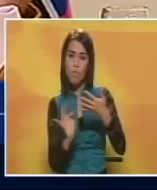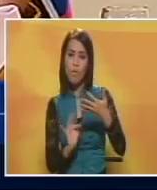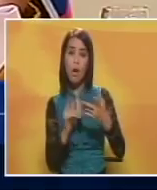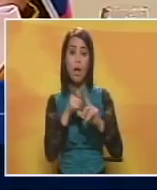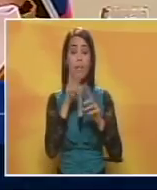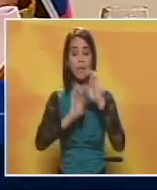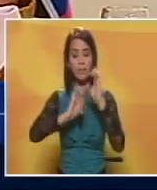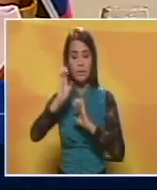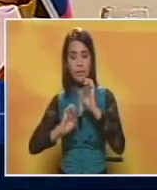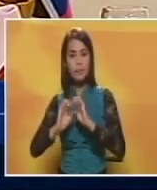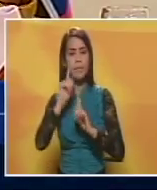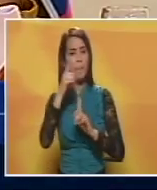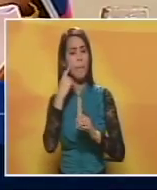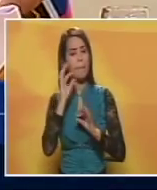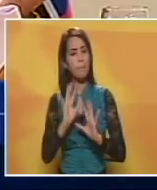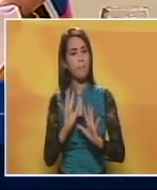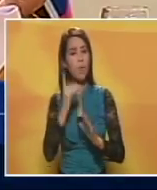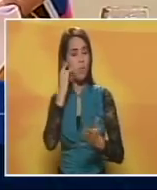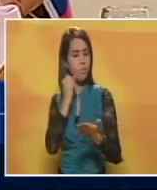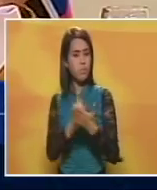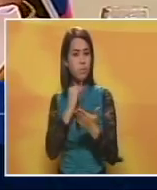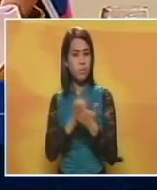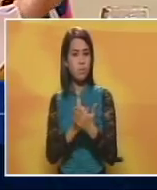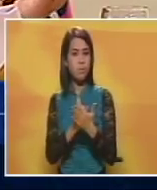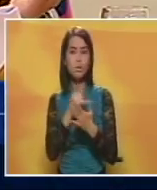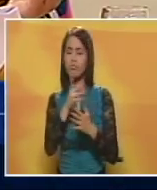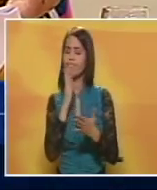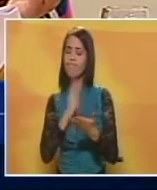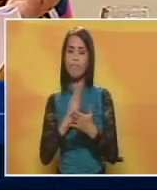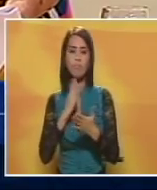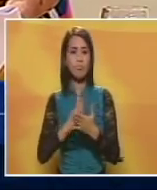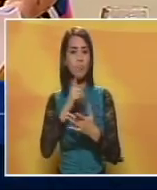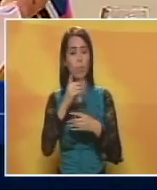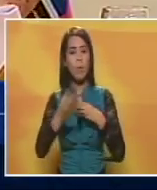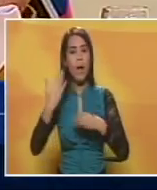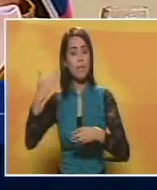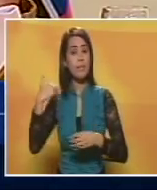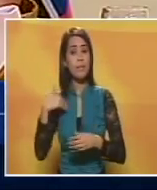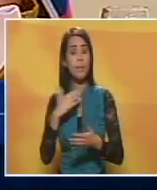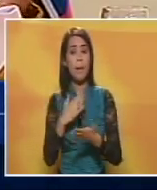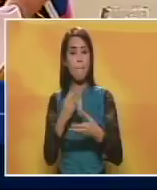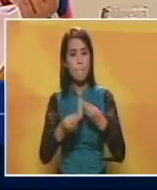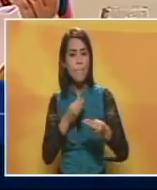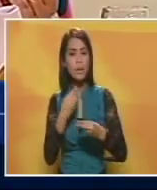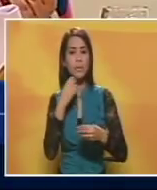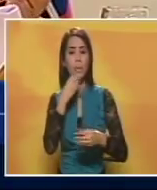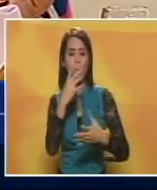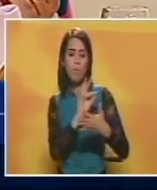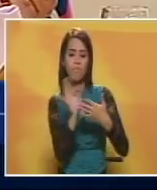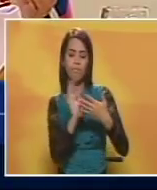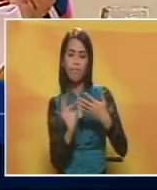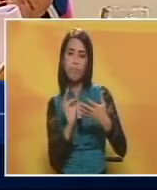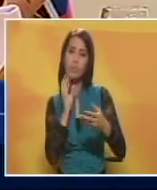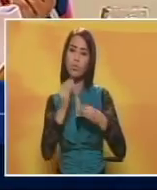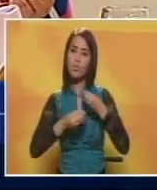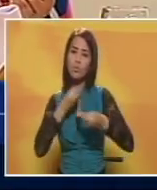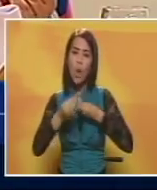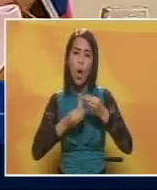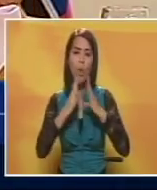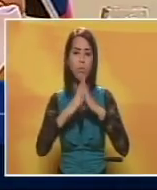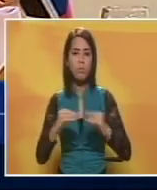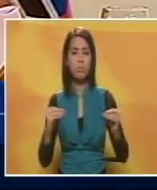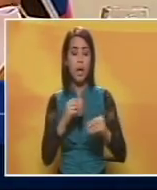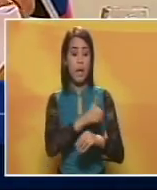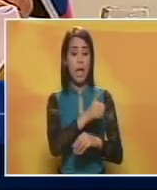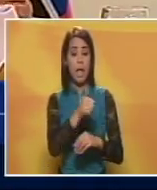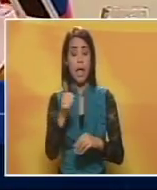esa auditoría y dando cuenta, certificando, como siempre ha sucedido, del buen funcionamiento de todas y